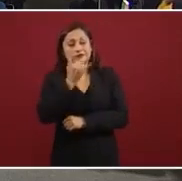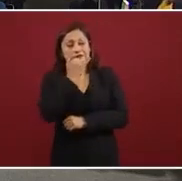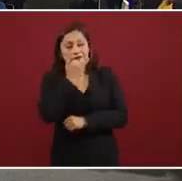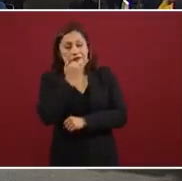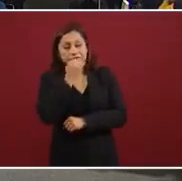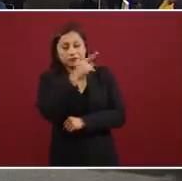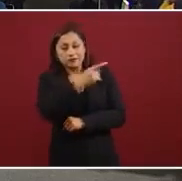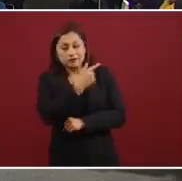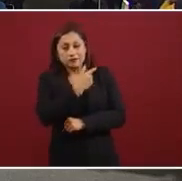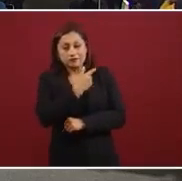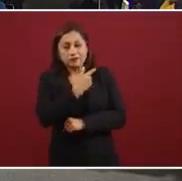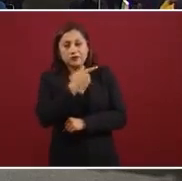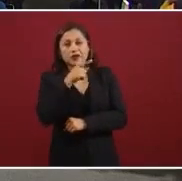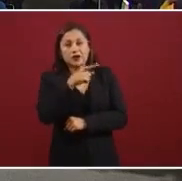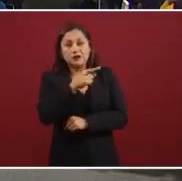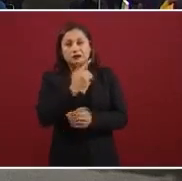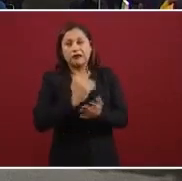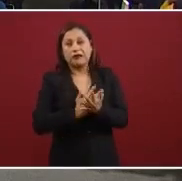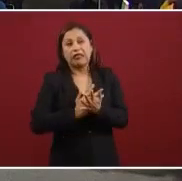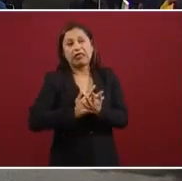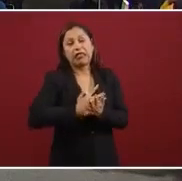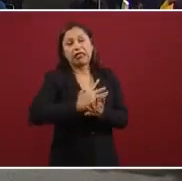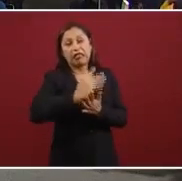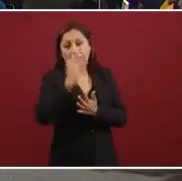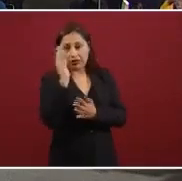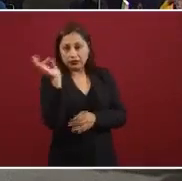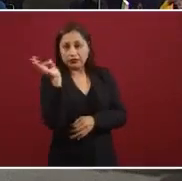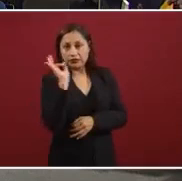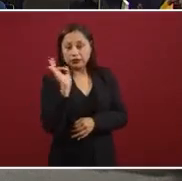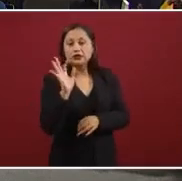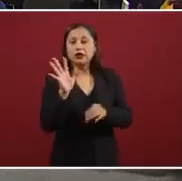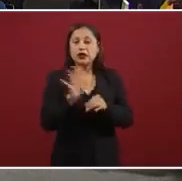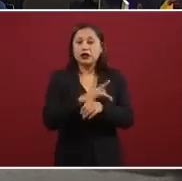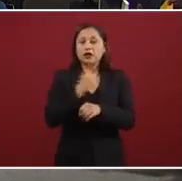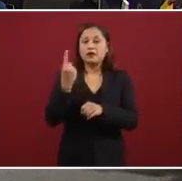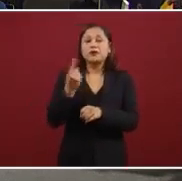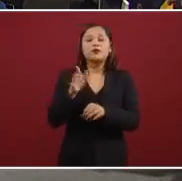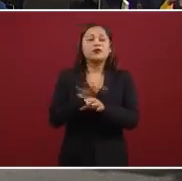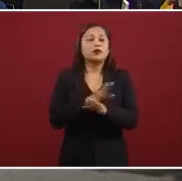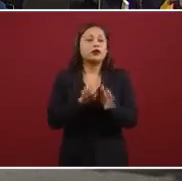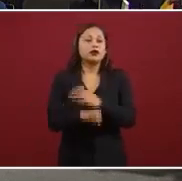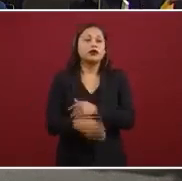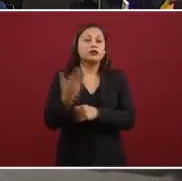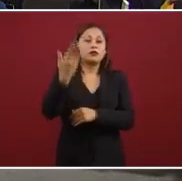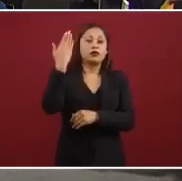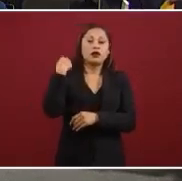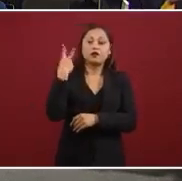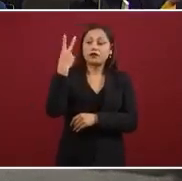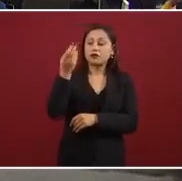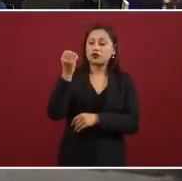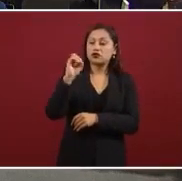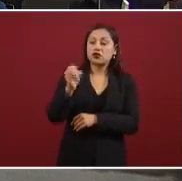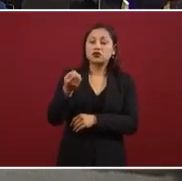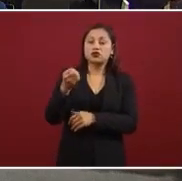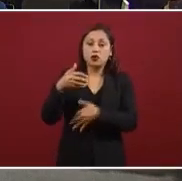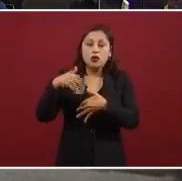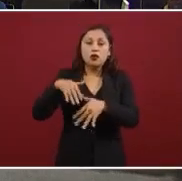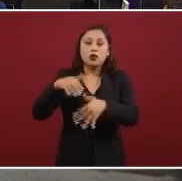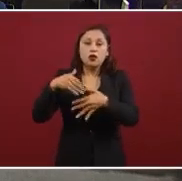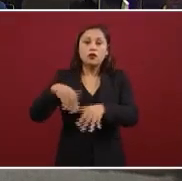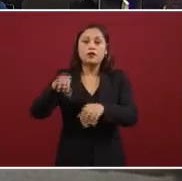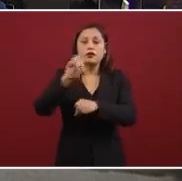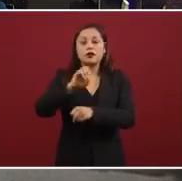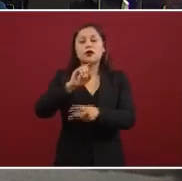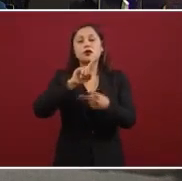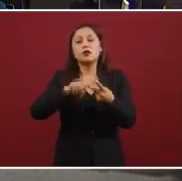la crítica es justamente que a manifestantes, por ejemplo, del 2 de octubre o incluso de lo de Ayotzinapa, pues